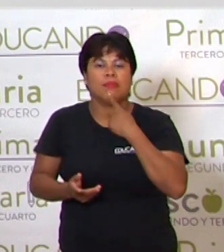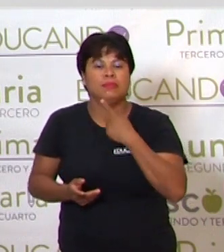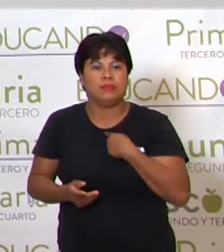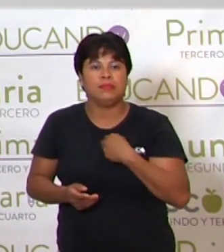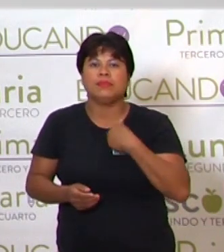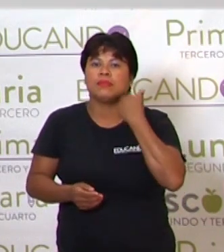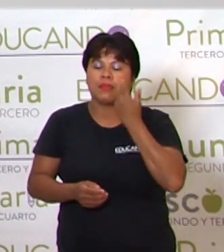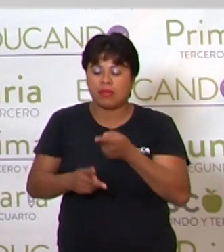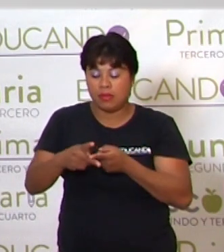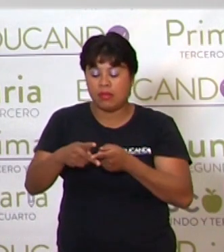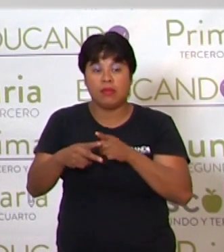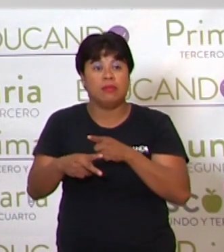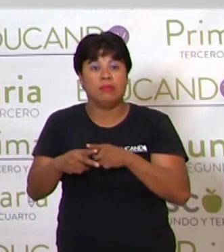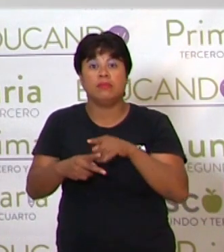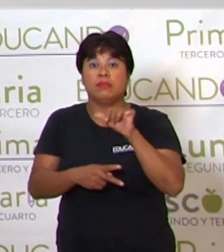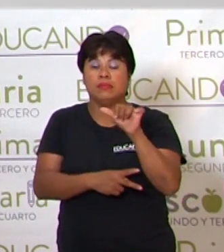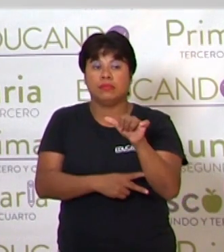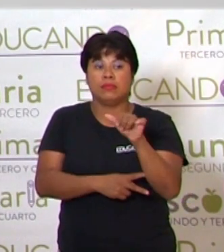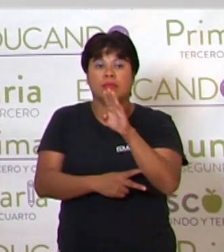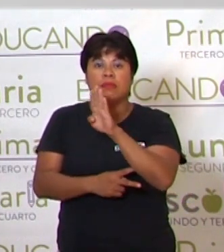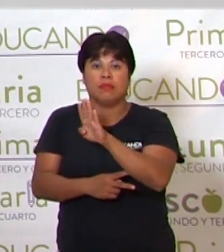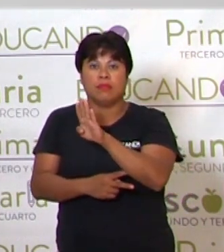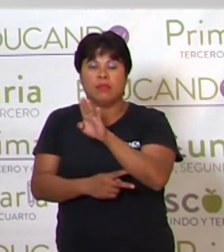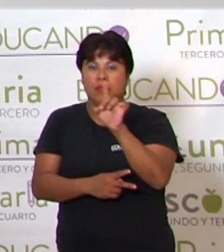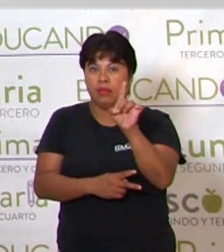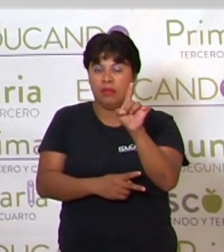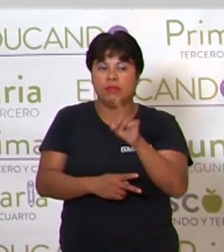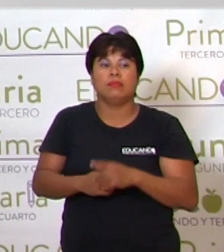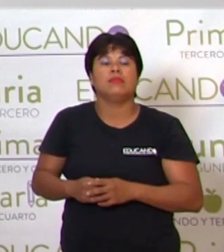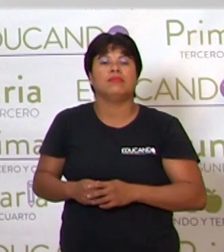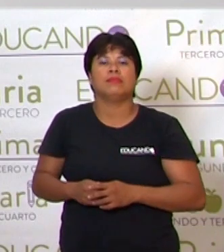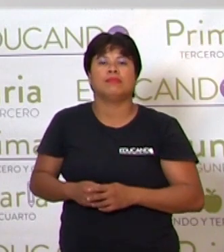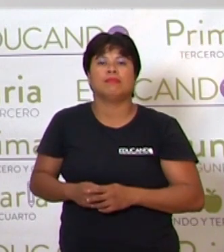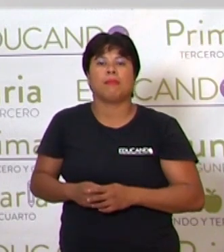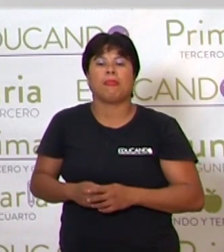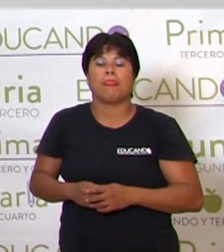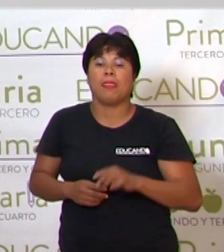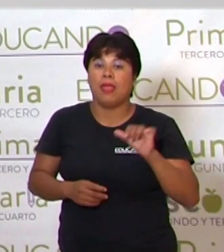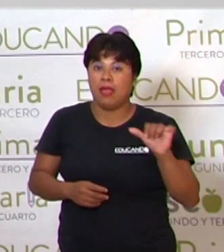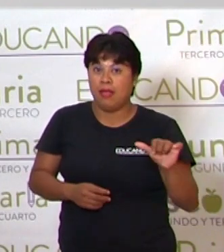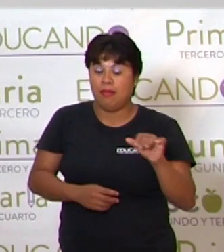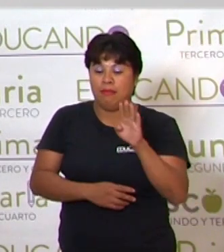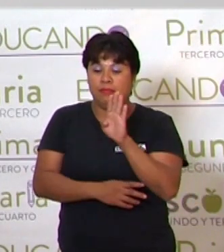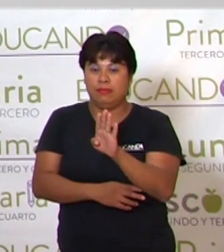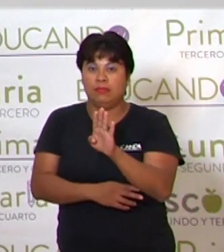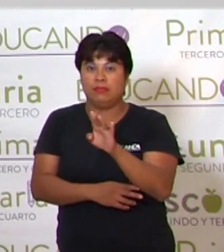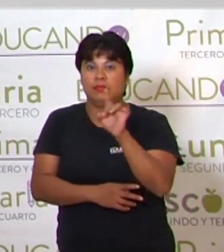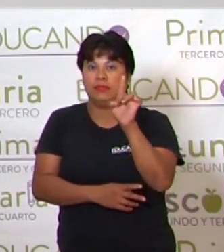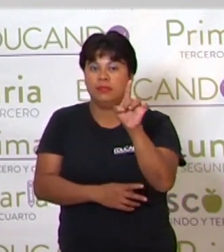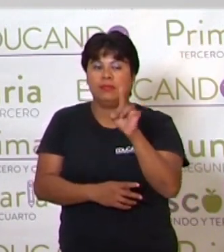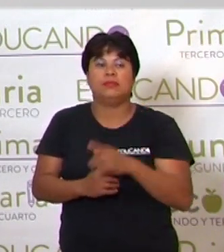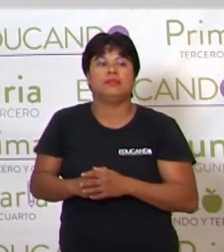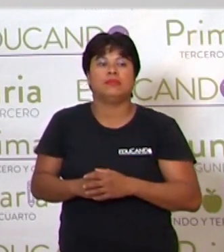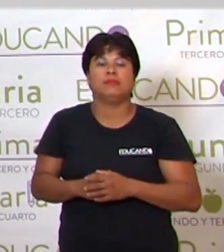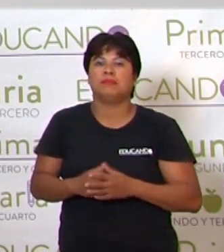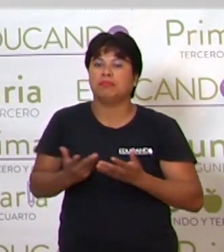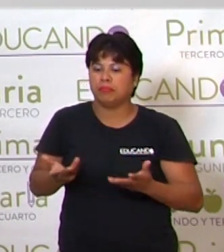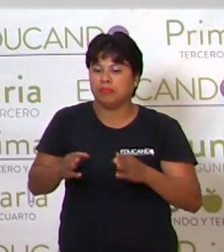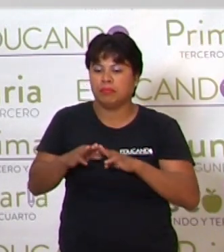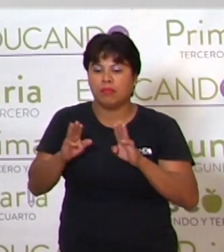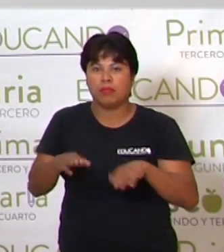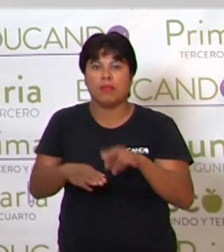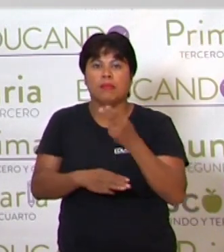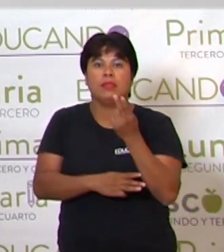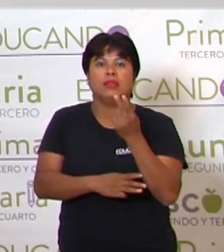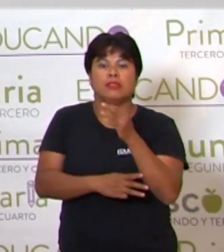yo quiero que el ángulo A, B, D, A, B, D, mida